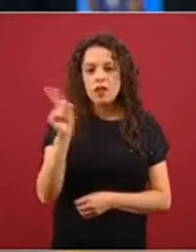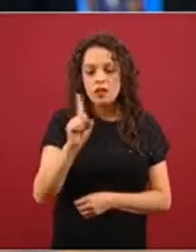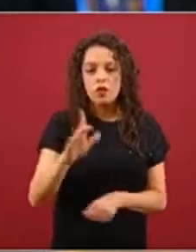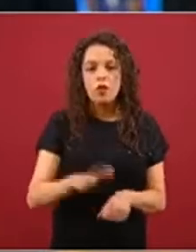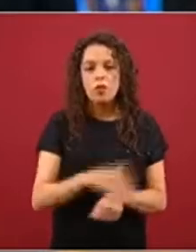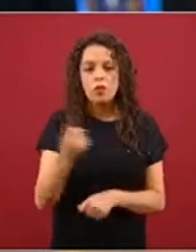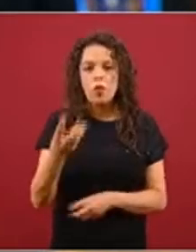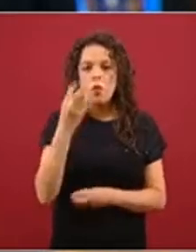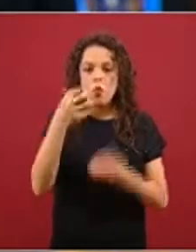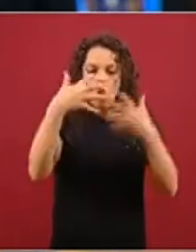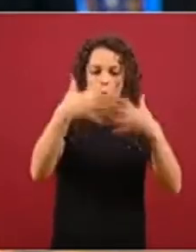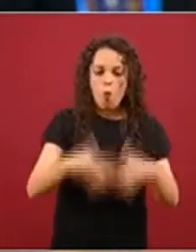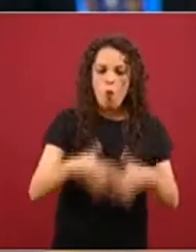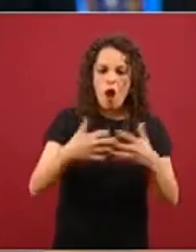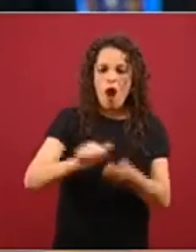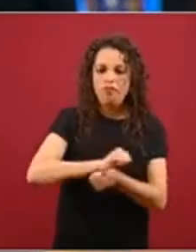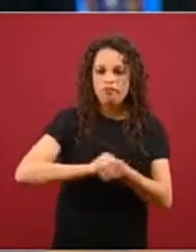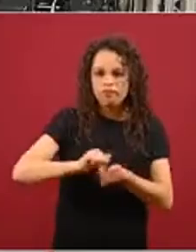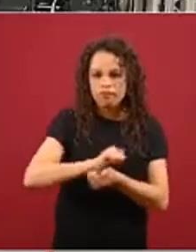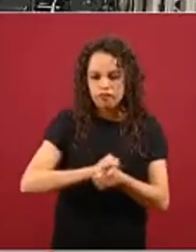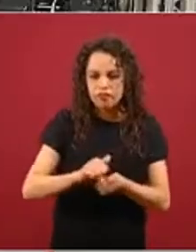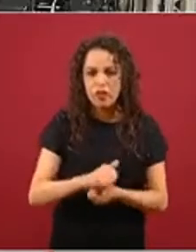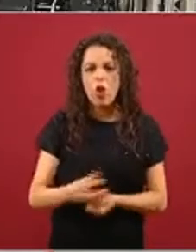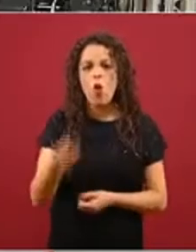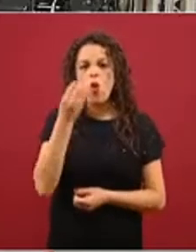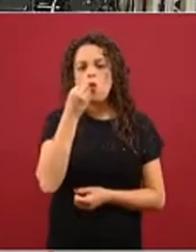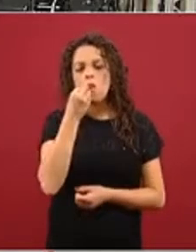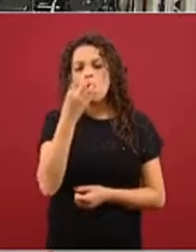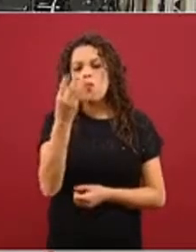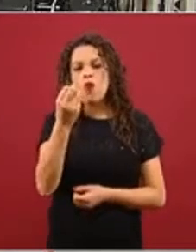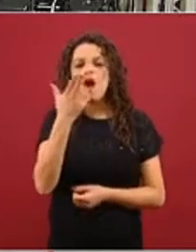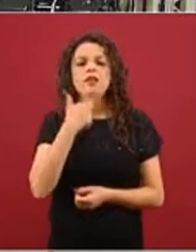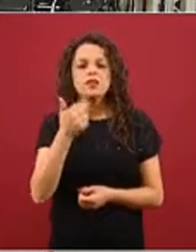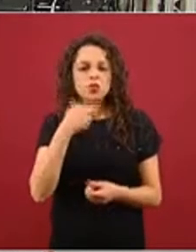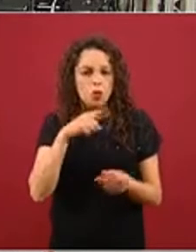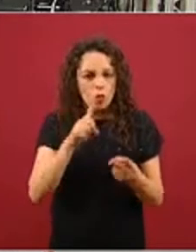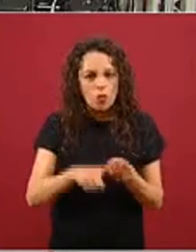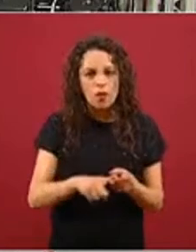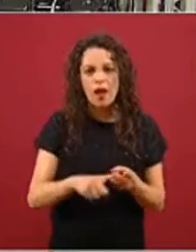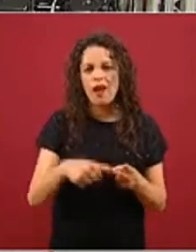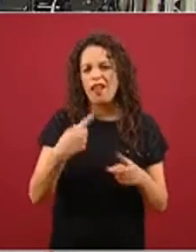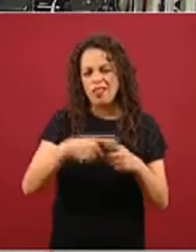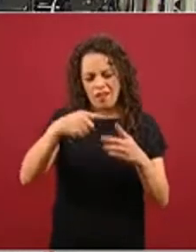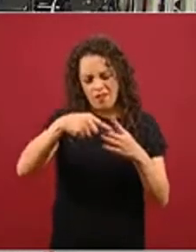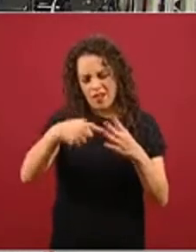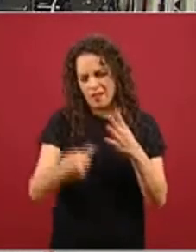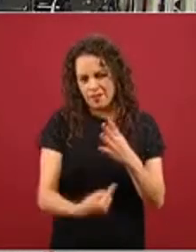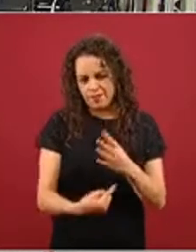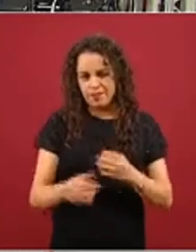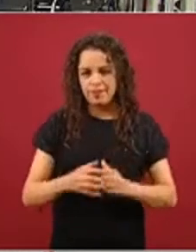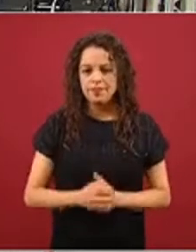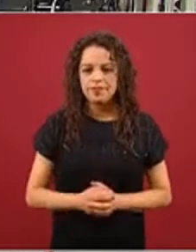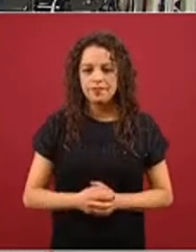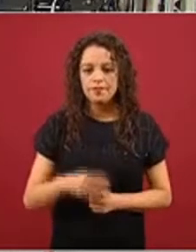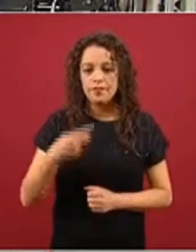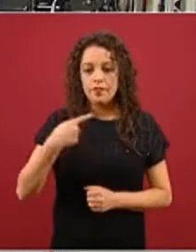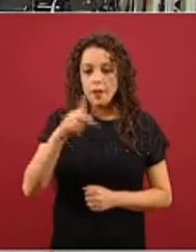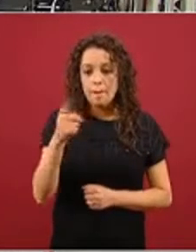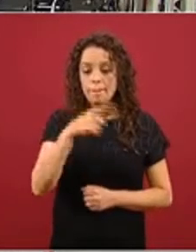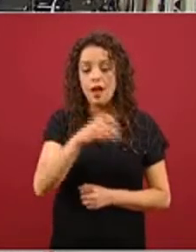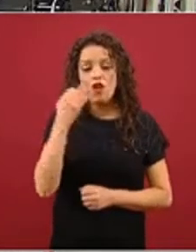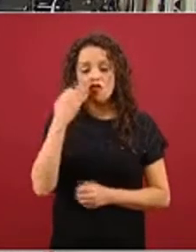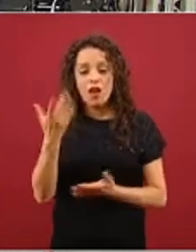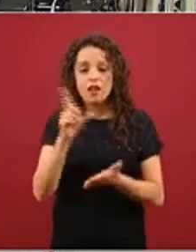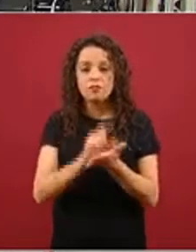productos industrializados, altos en azúcares, etcétera. Y bueno, en las redes sociales, funcionarios de distintos niveles